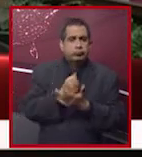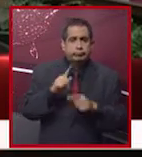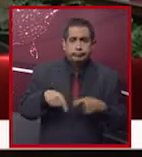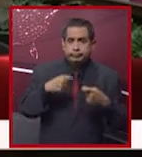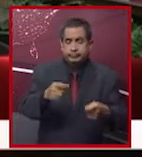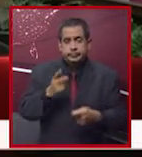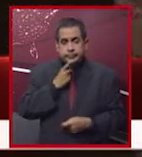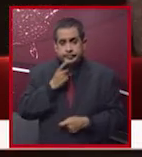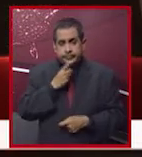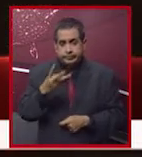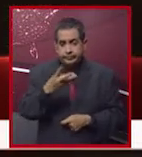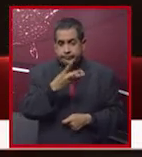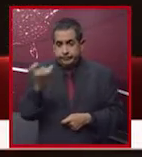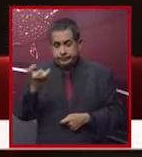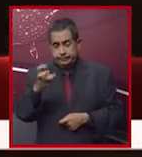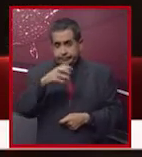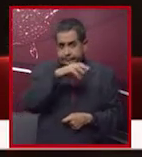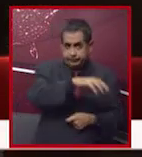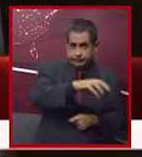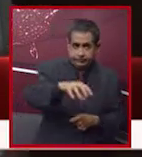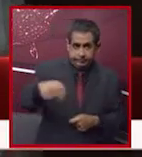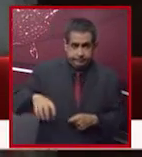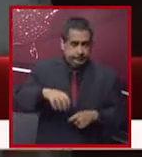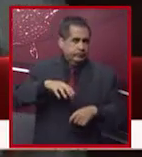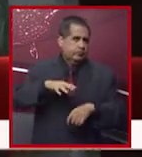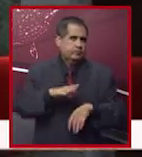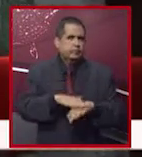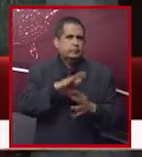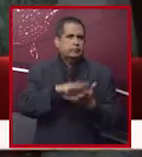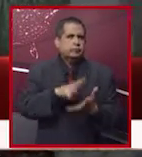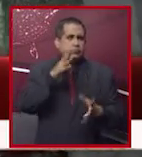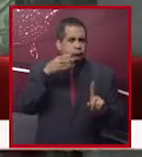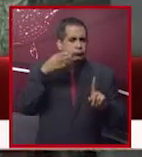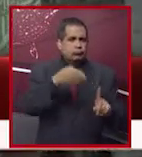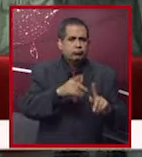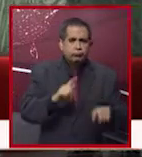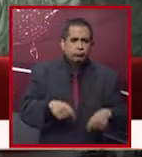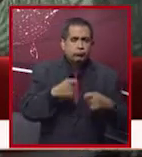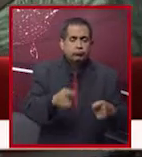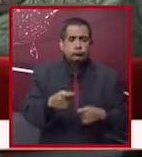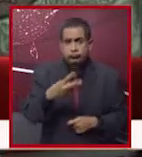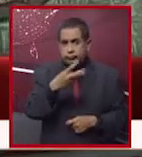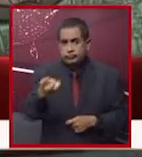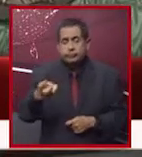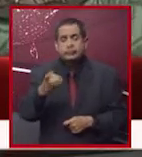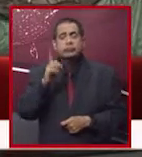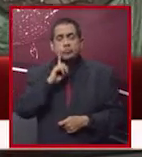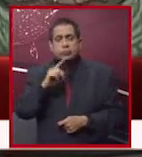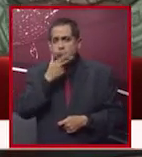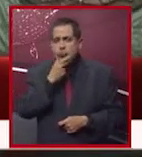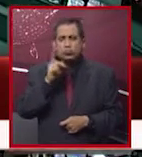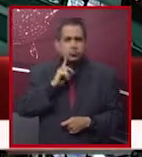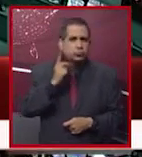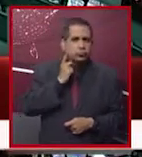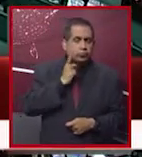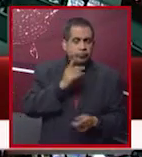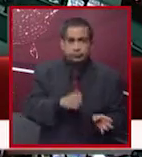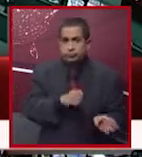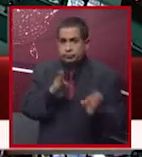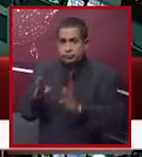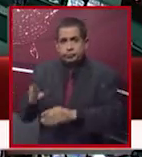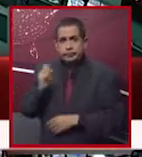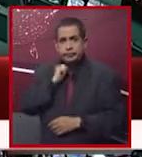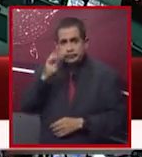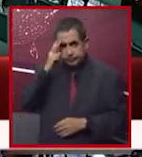diputados en los 300 distritos electorales de mayoría relativa, es decir, sobre la asignación de 300 diputadas y diputados. Para el Senado de